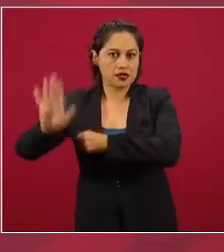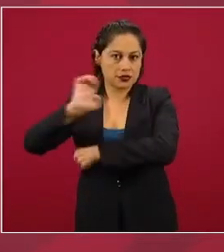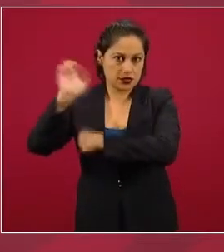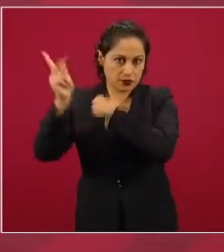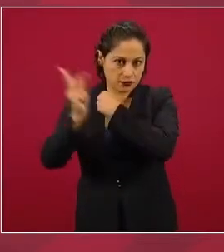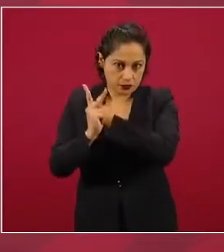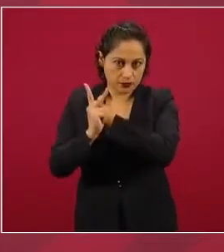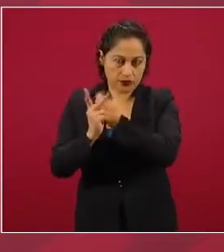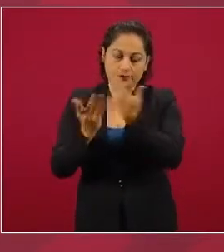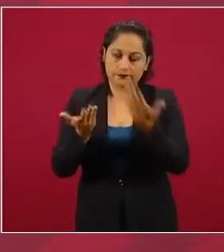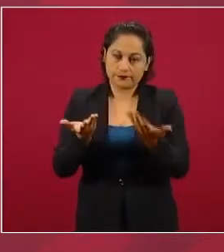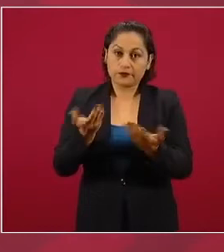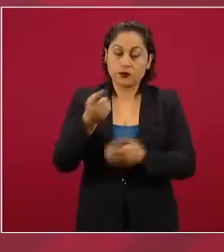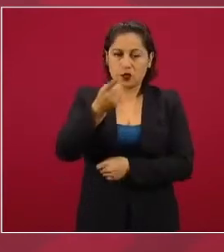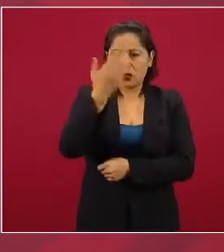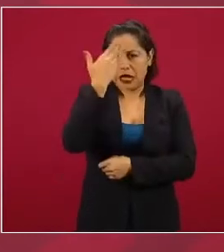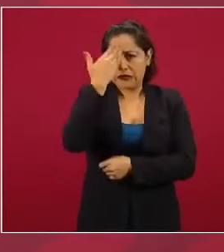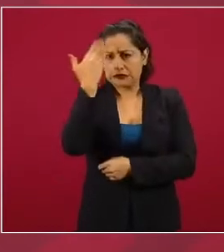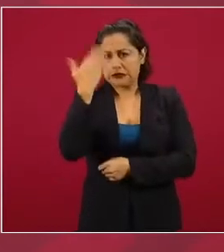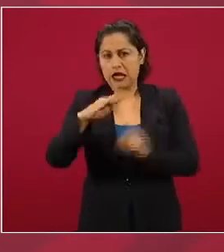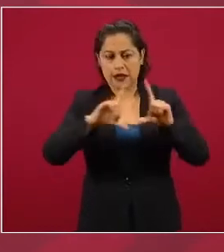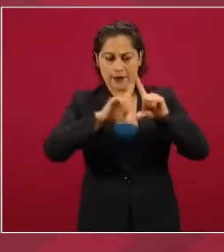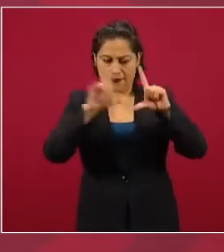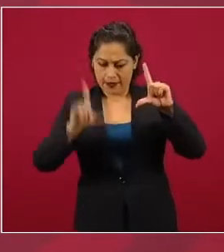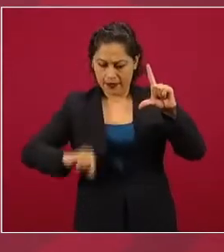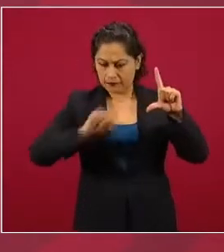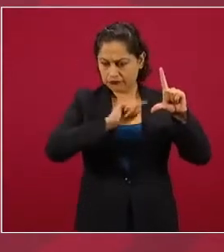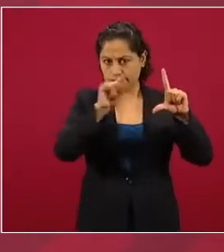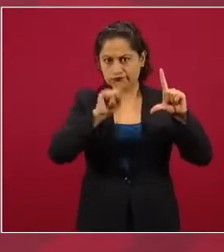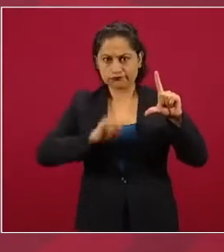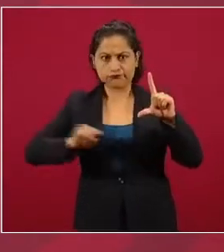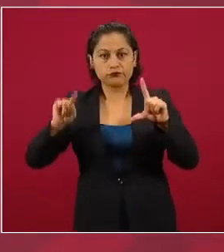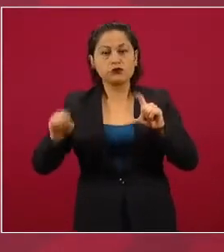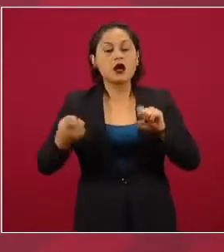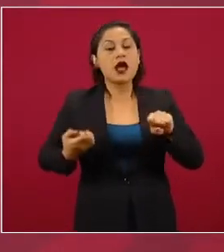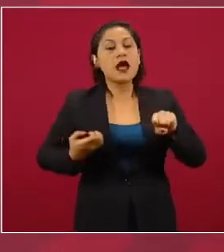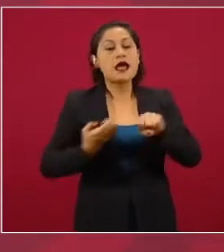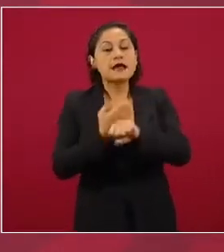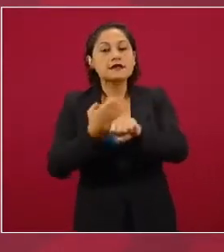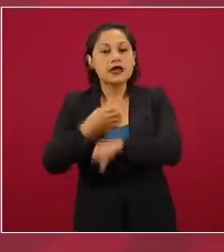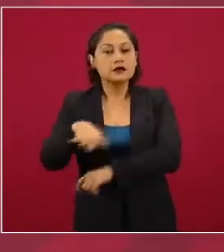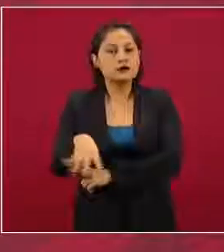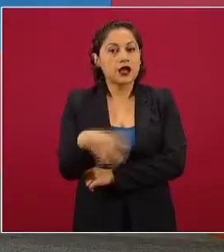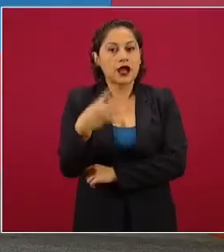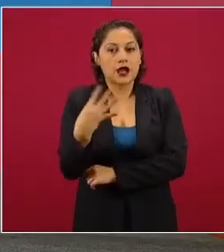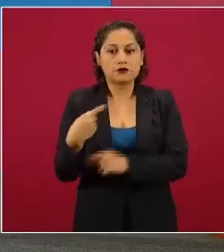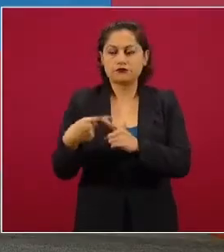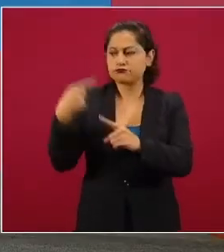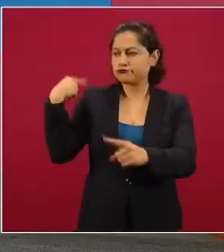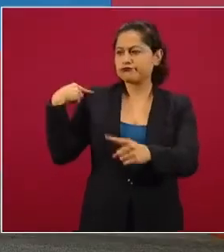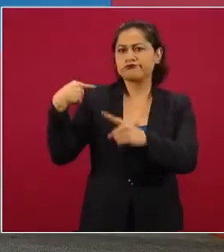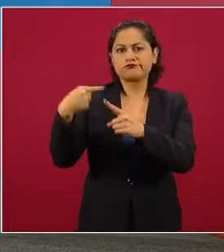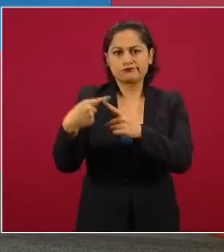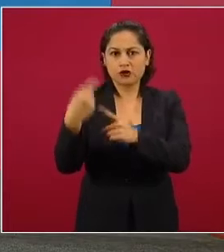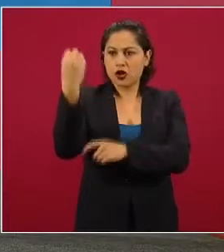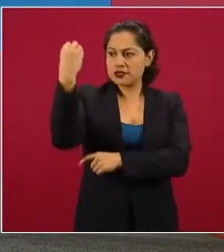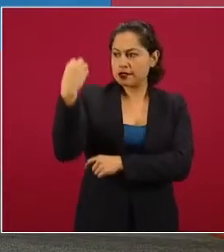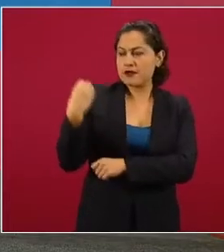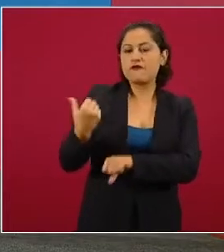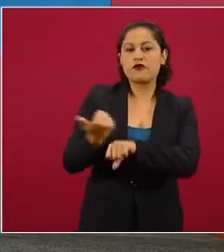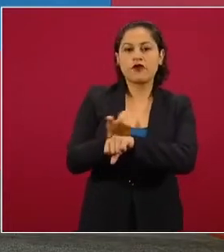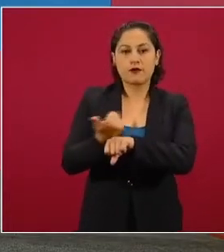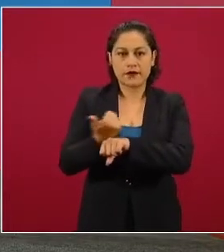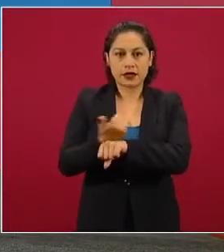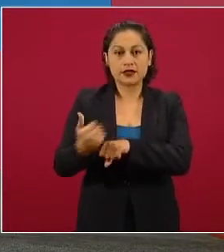que conocemos de nuestro país, 14 estados se mantienen desde hace varias semanas en semáforo amarillo, 1